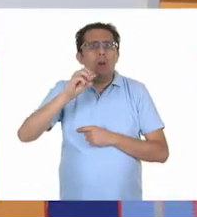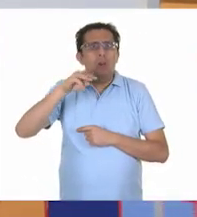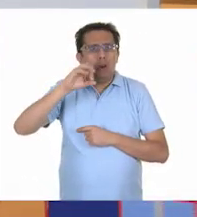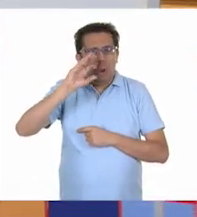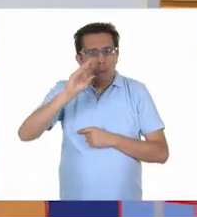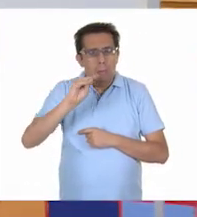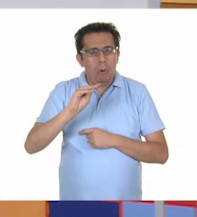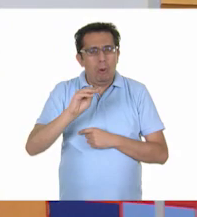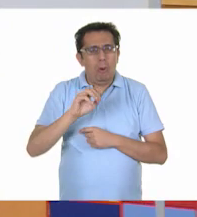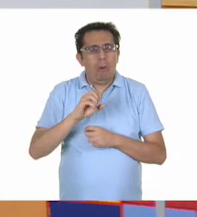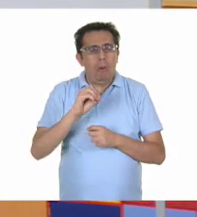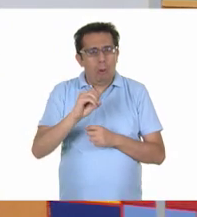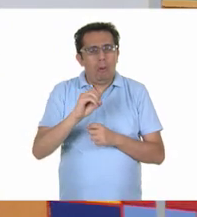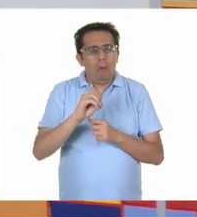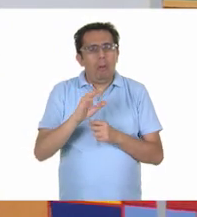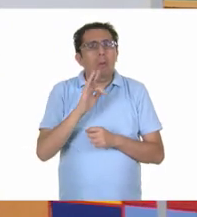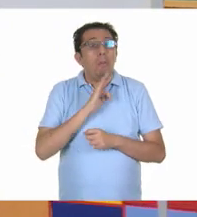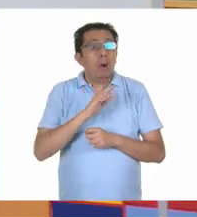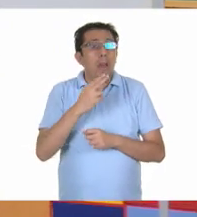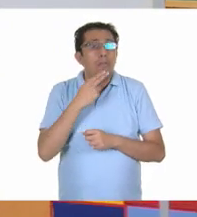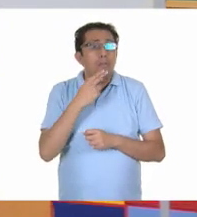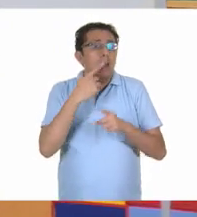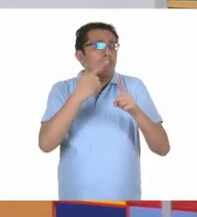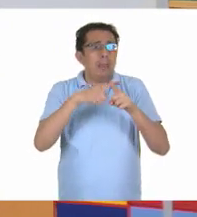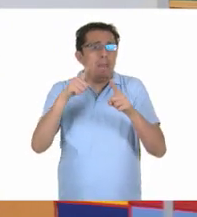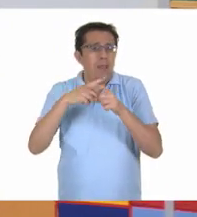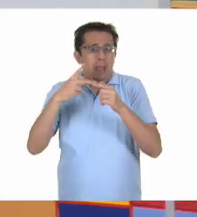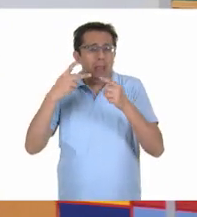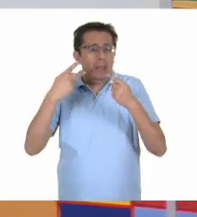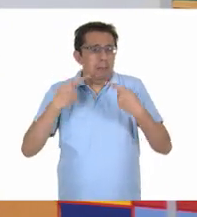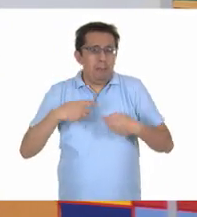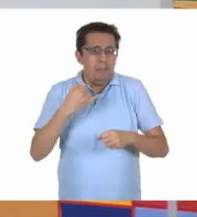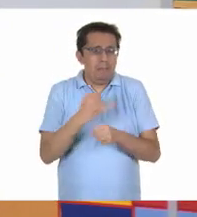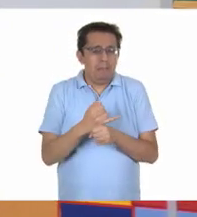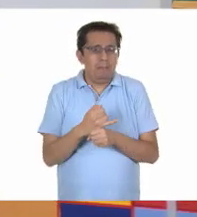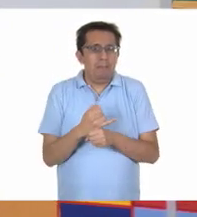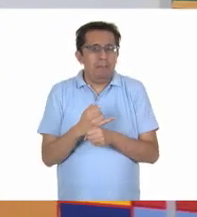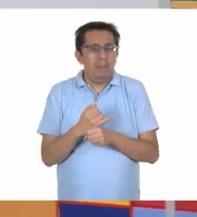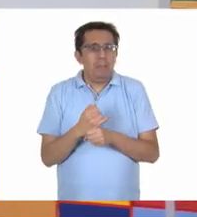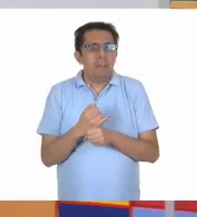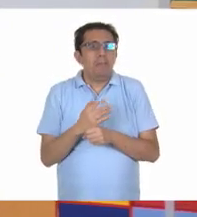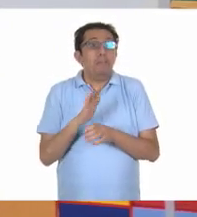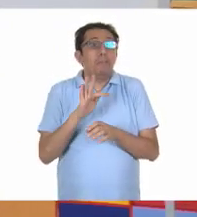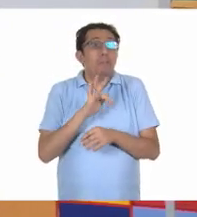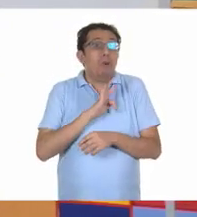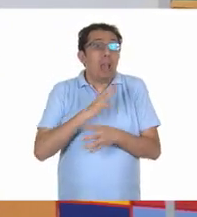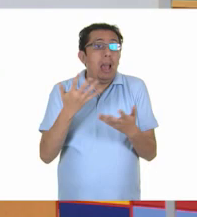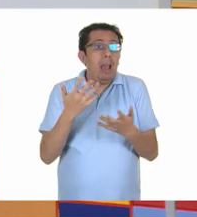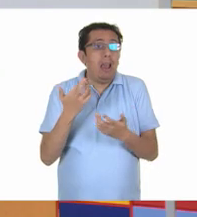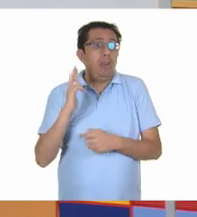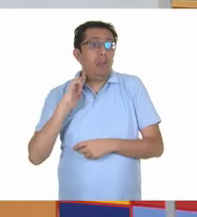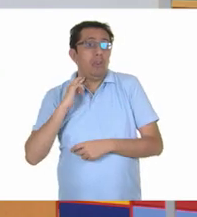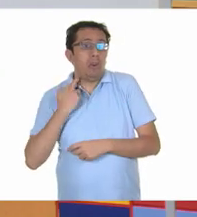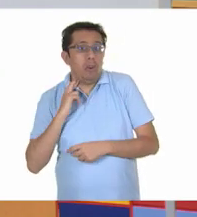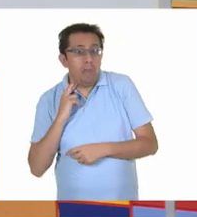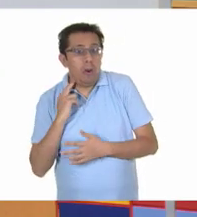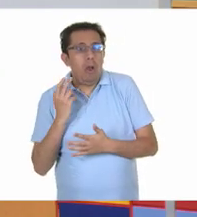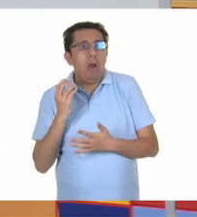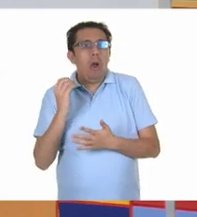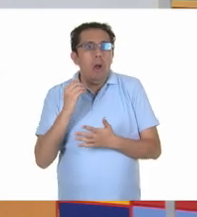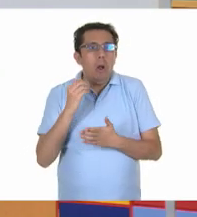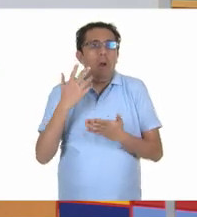el romboide, el rombo y pueden hacer otros personajes diferentes. Pueden hacer